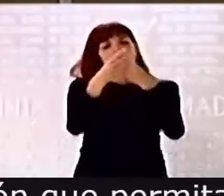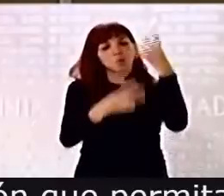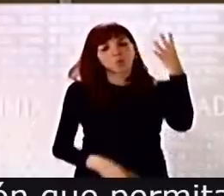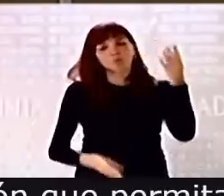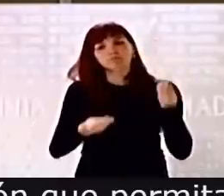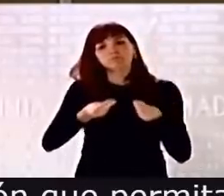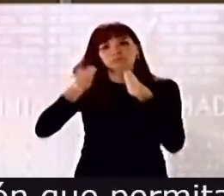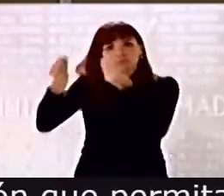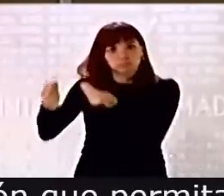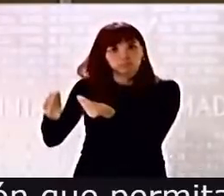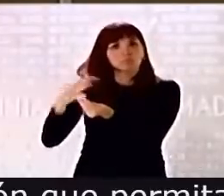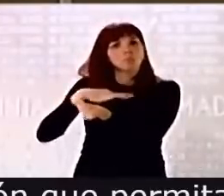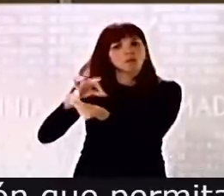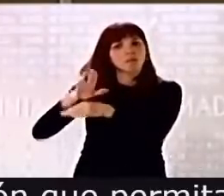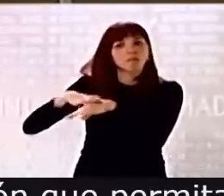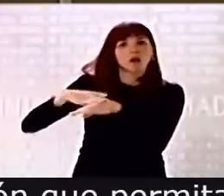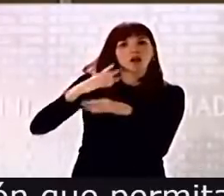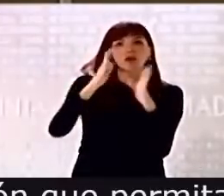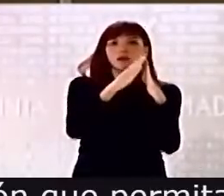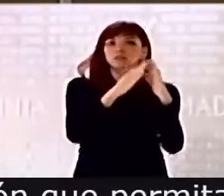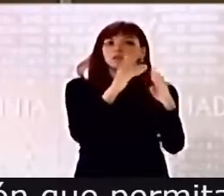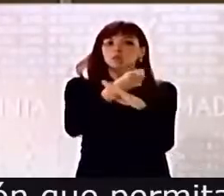que realizar aislamiento.